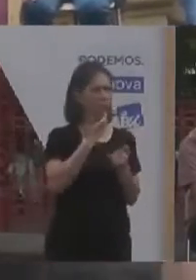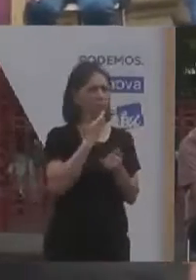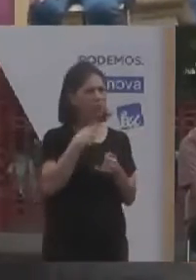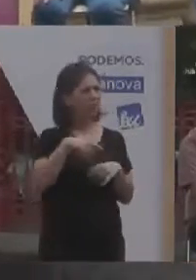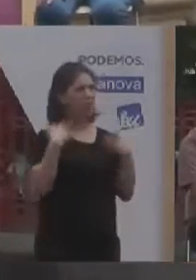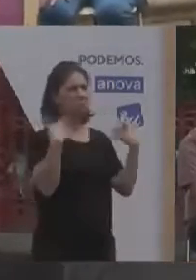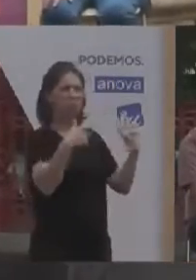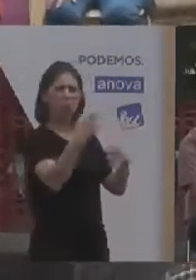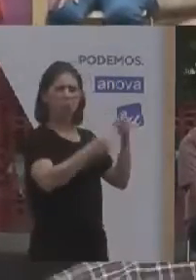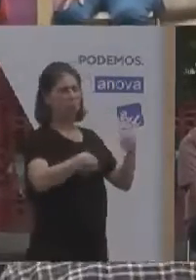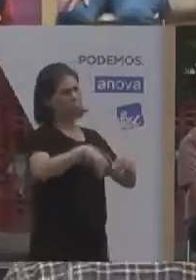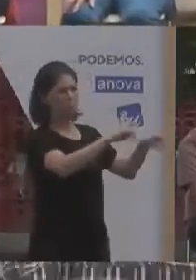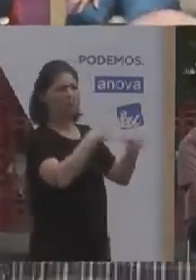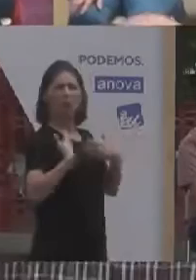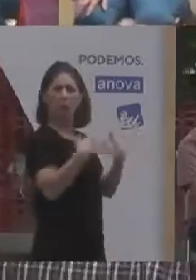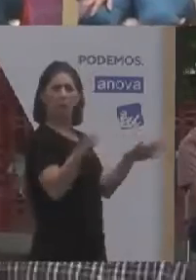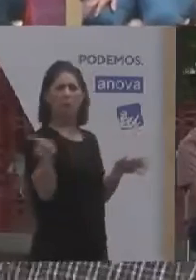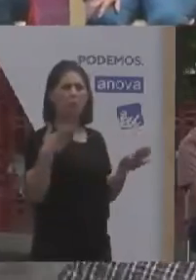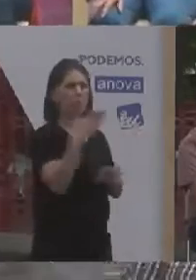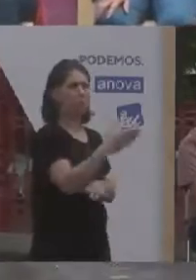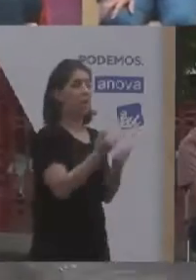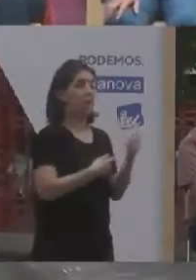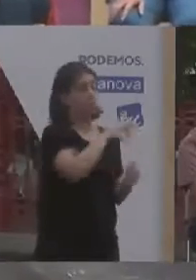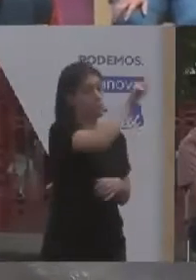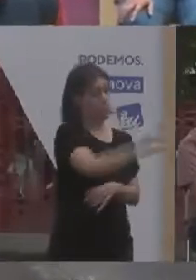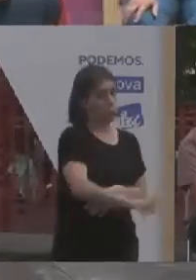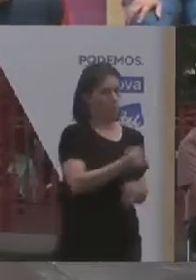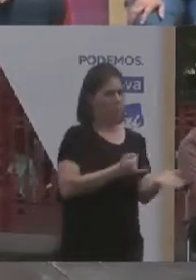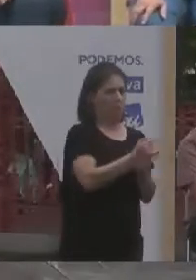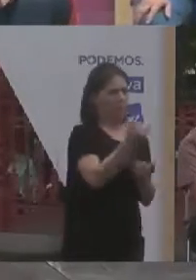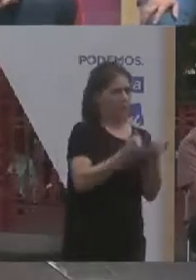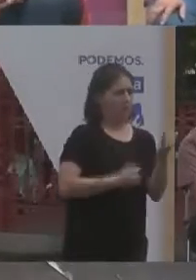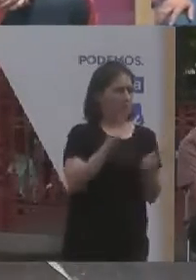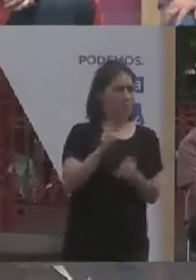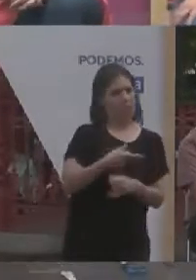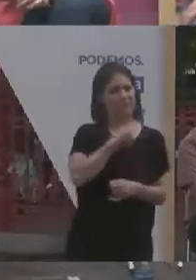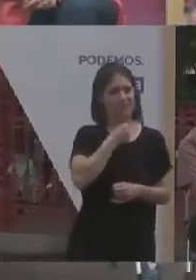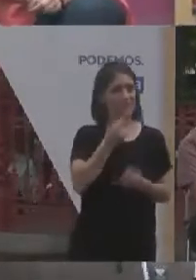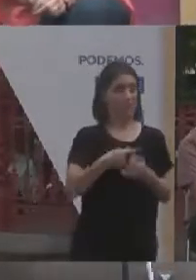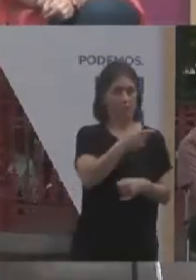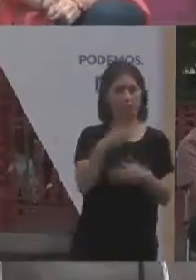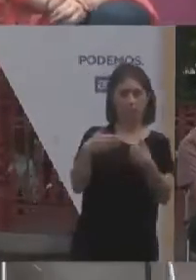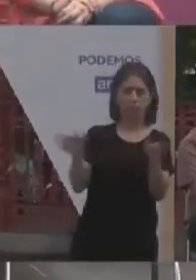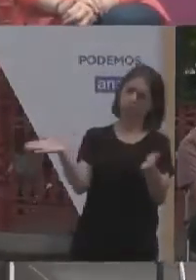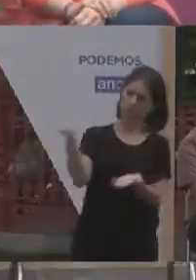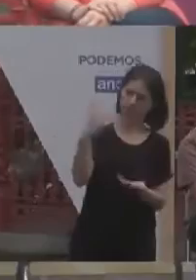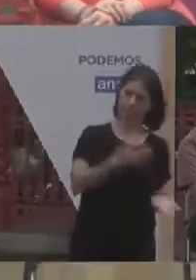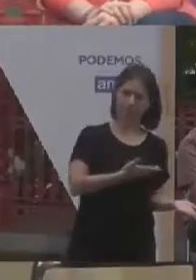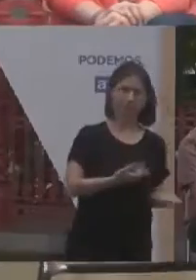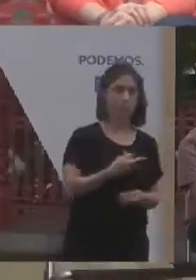explotación láctea o señor Feijóo. Claro, debía de ser dun gandeiro que era simpatizante do Partido Popular, por eso lle abriu as súas portas a xente tan